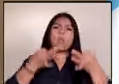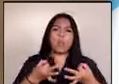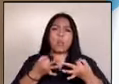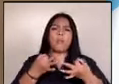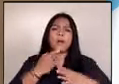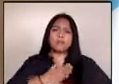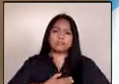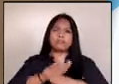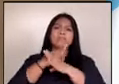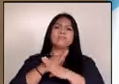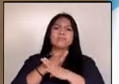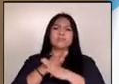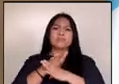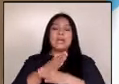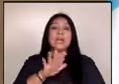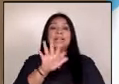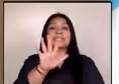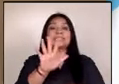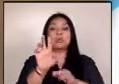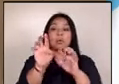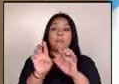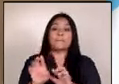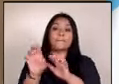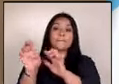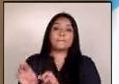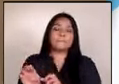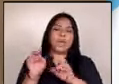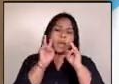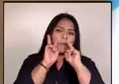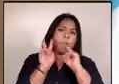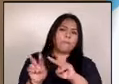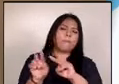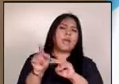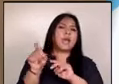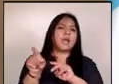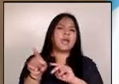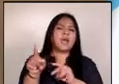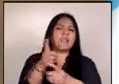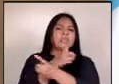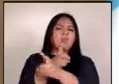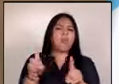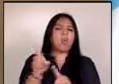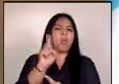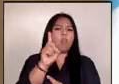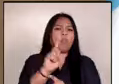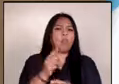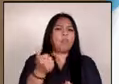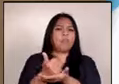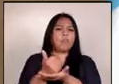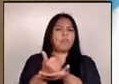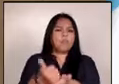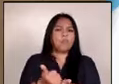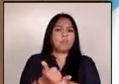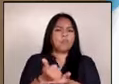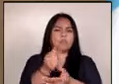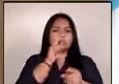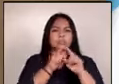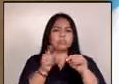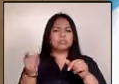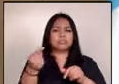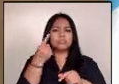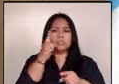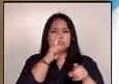restrictivas a cinco individuos por considerar que socavan la democracia y el estado de derecho en Guatemala